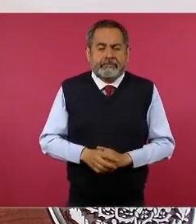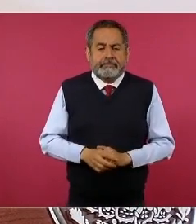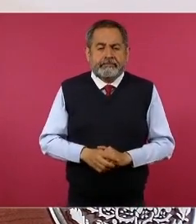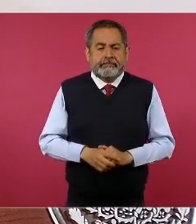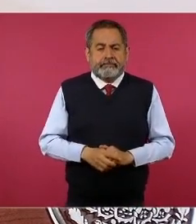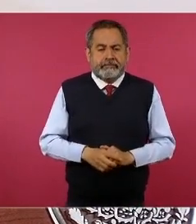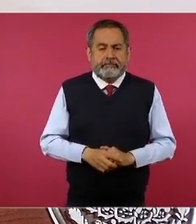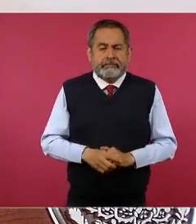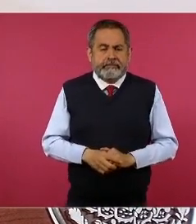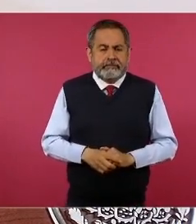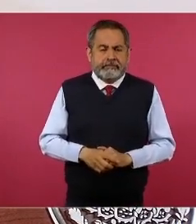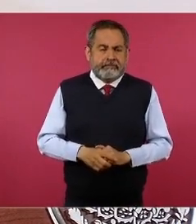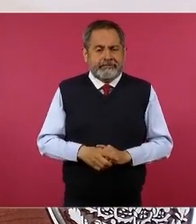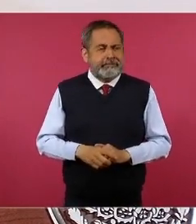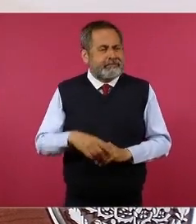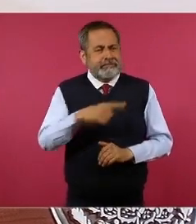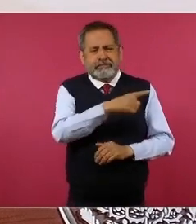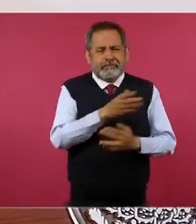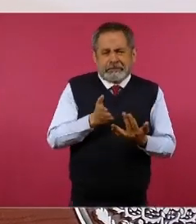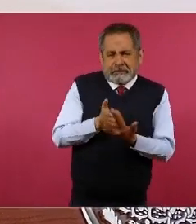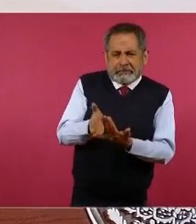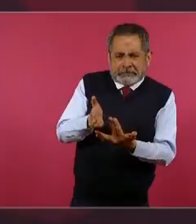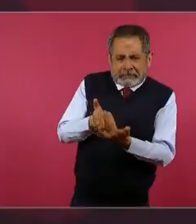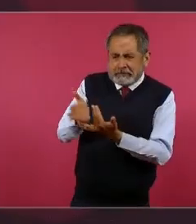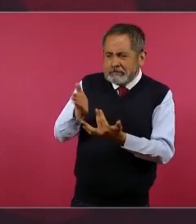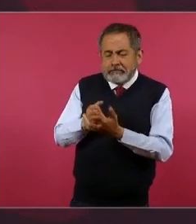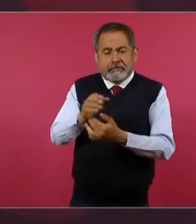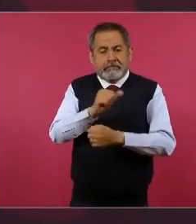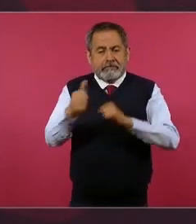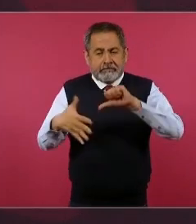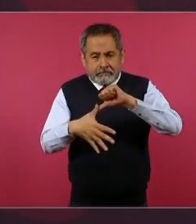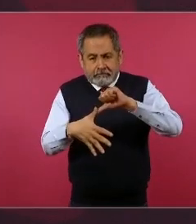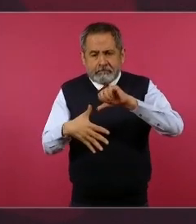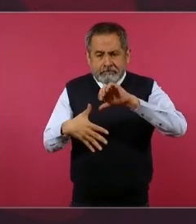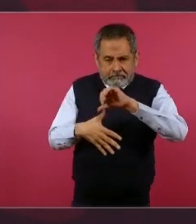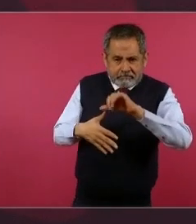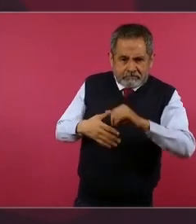de mucho intervencionismo,